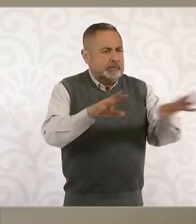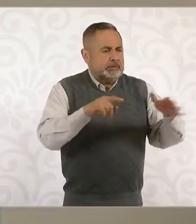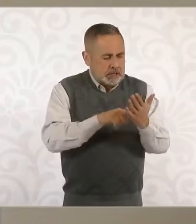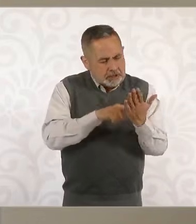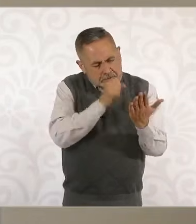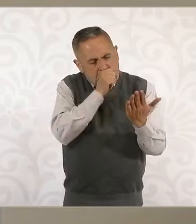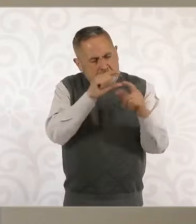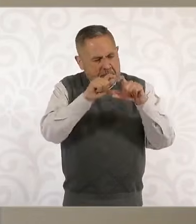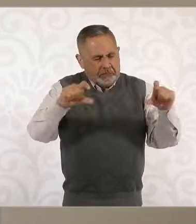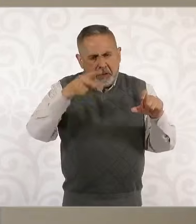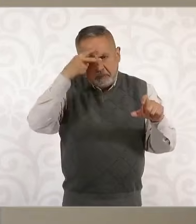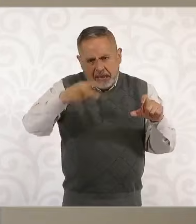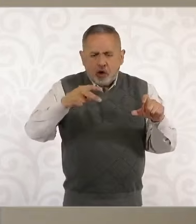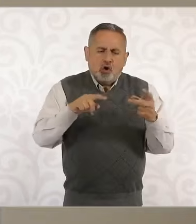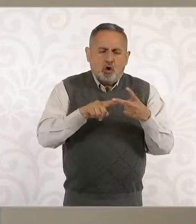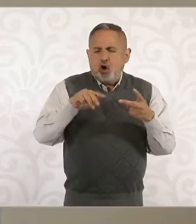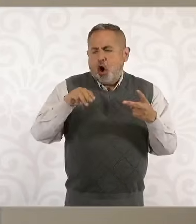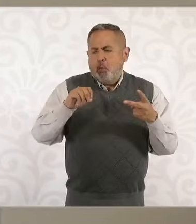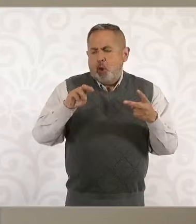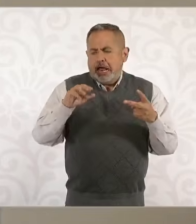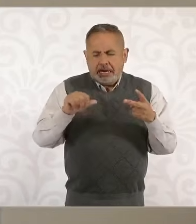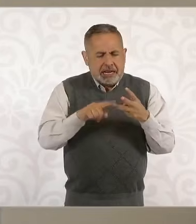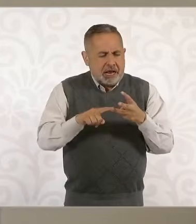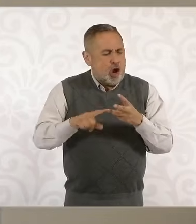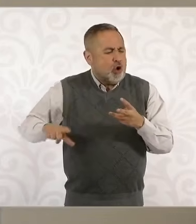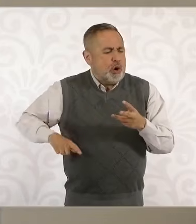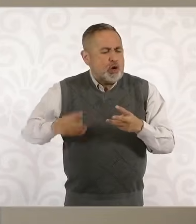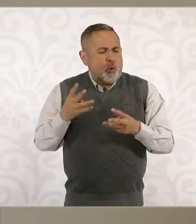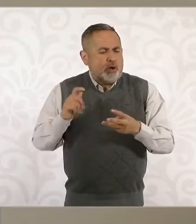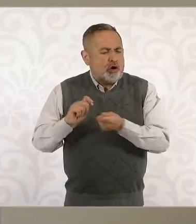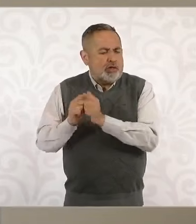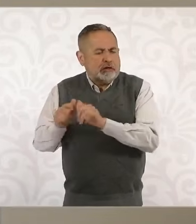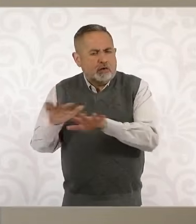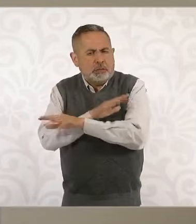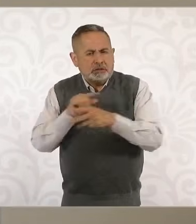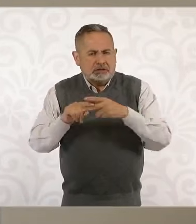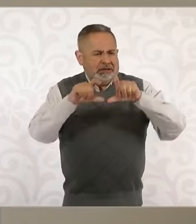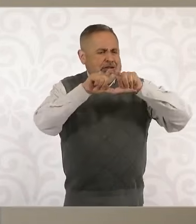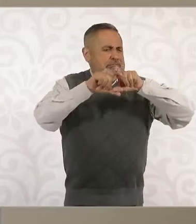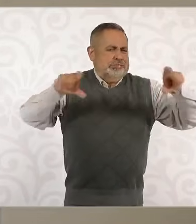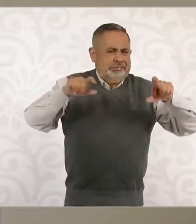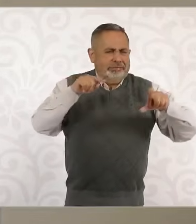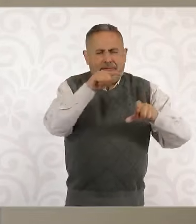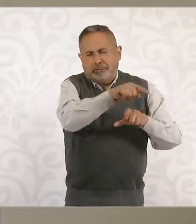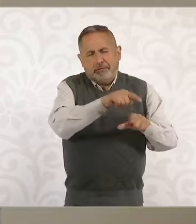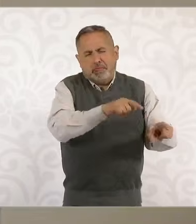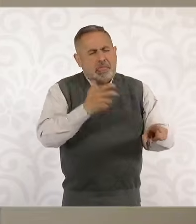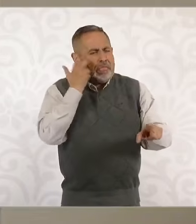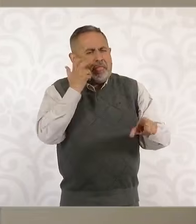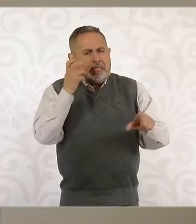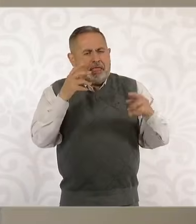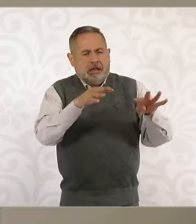México, Morena y los gobiernos de la Cuarta Transformación, con un título muy taquillero, pero pues también